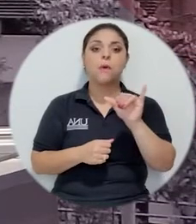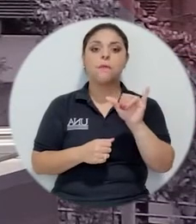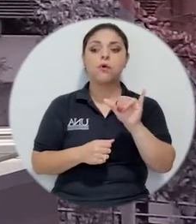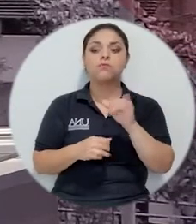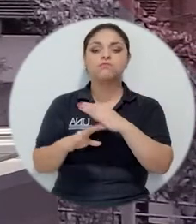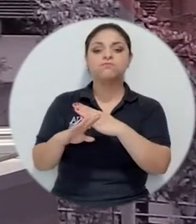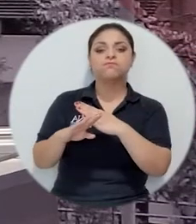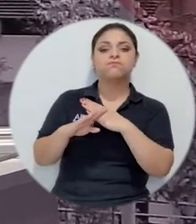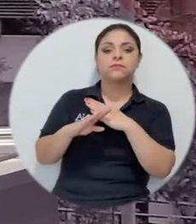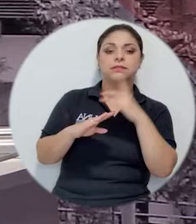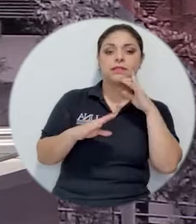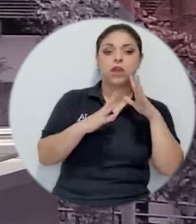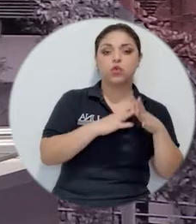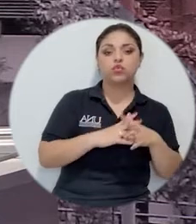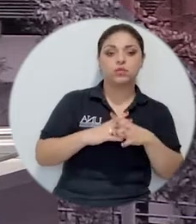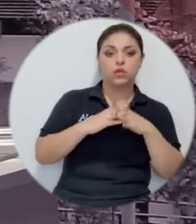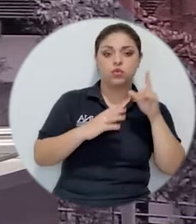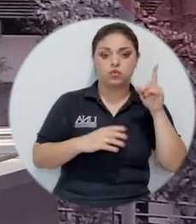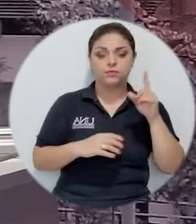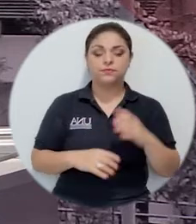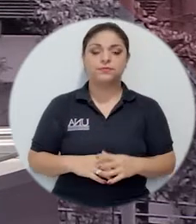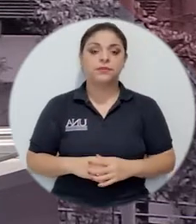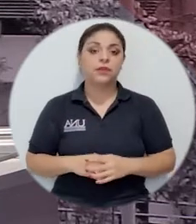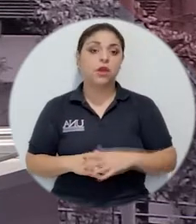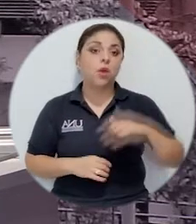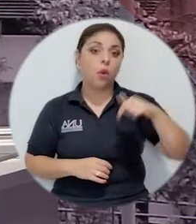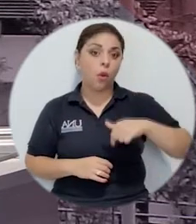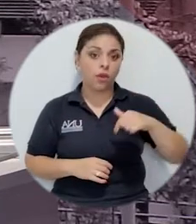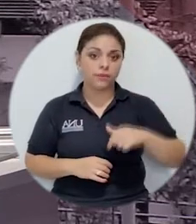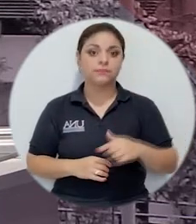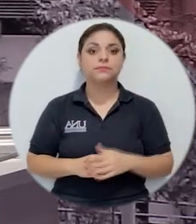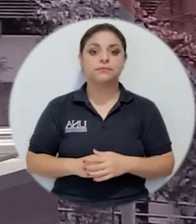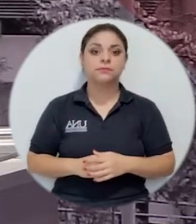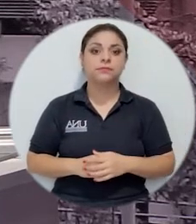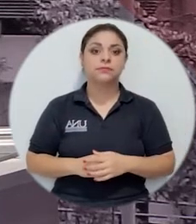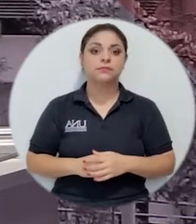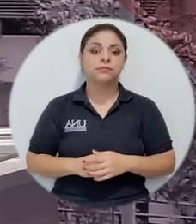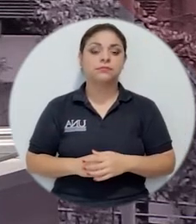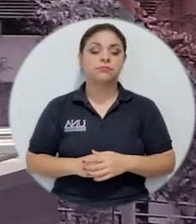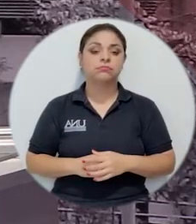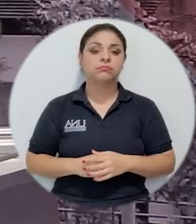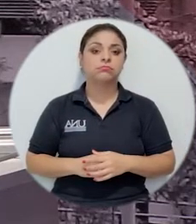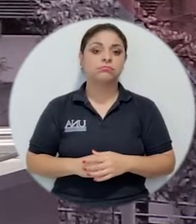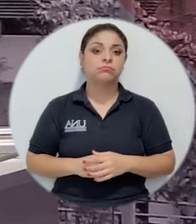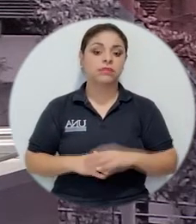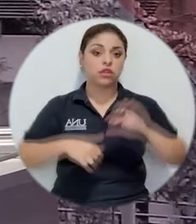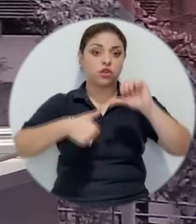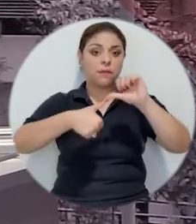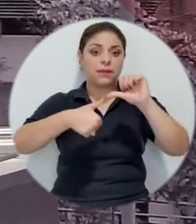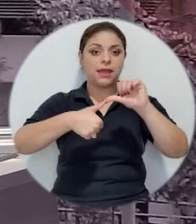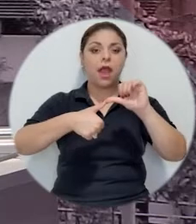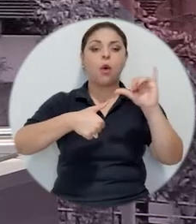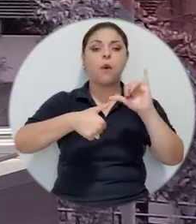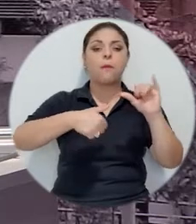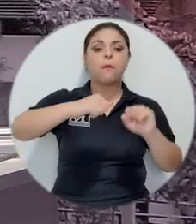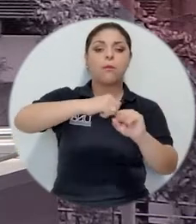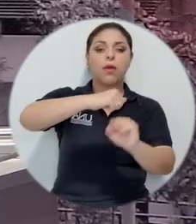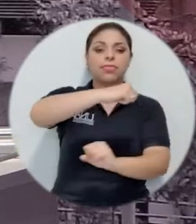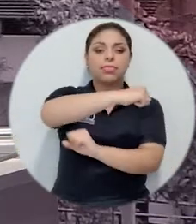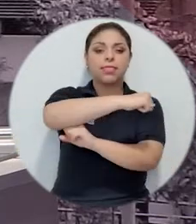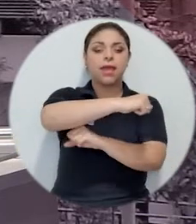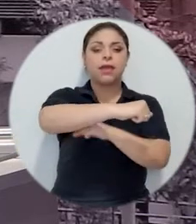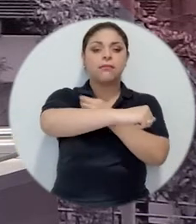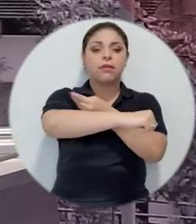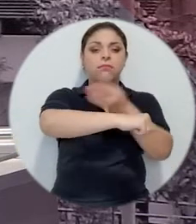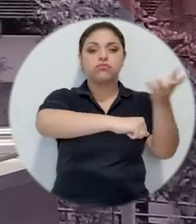desde el punto de vista geopolítico mundial, hoy es puente, pero para tráfico de tanto de personas